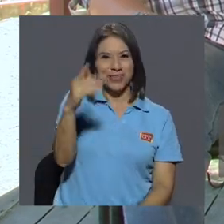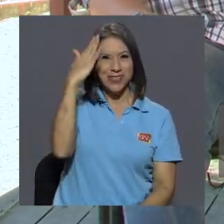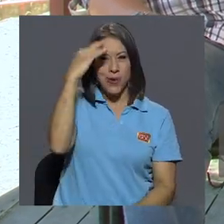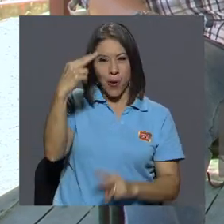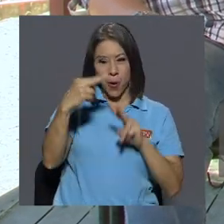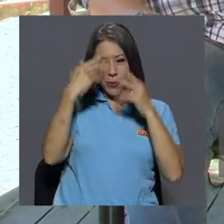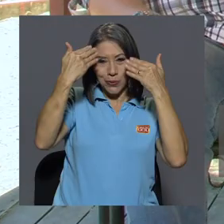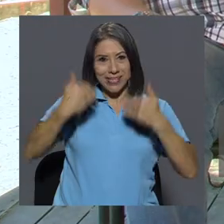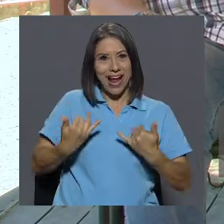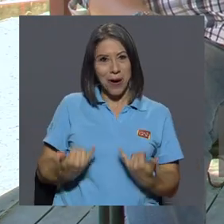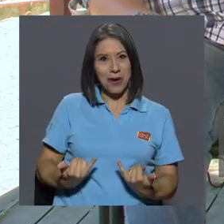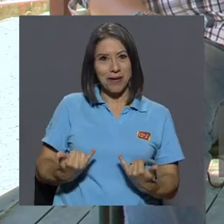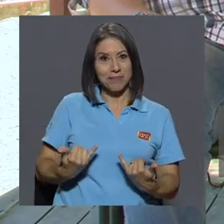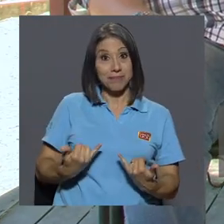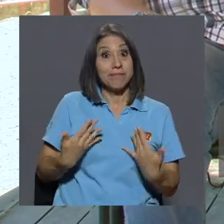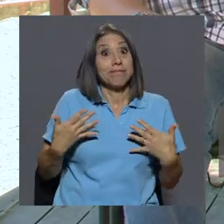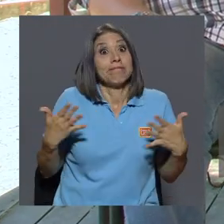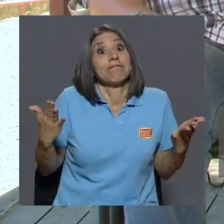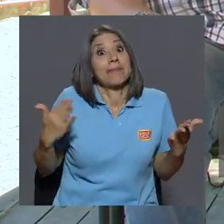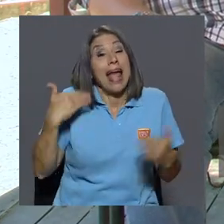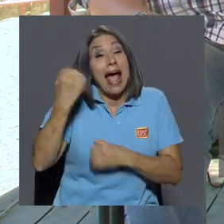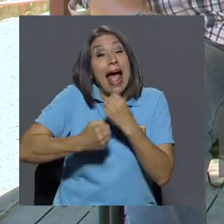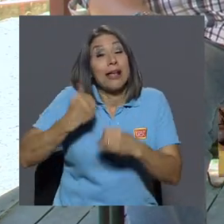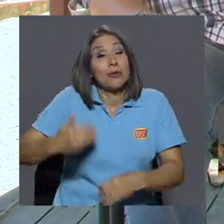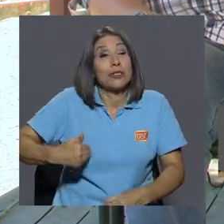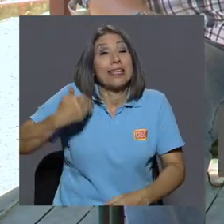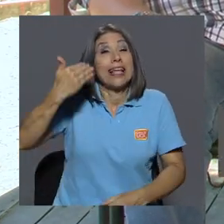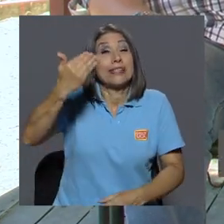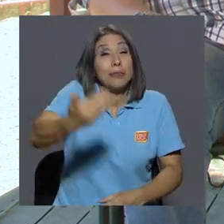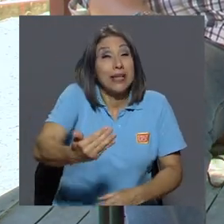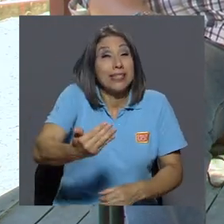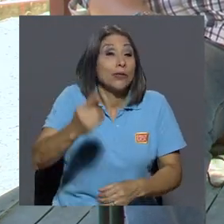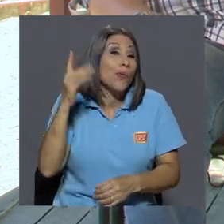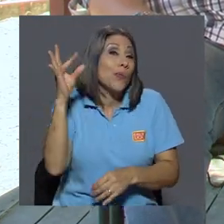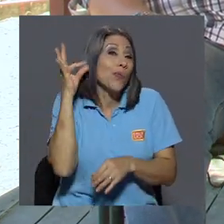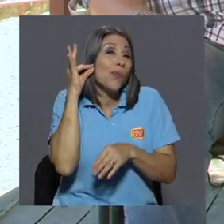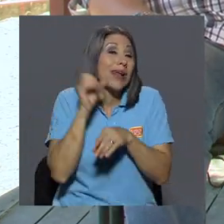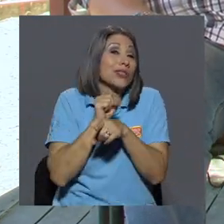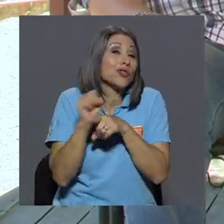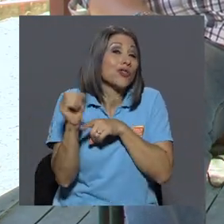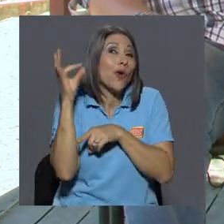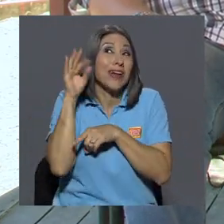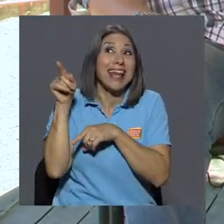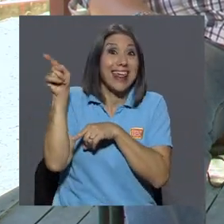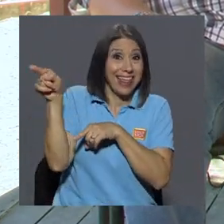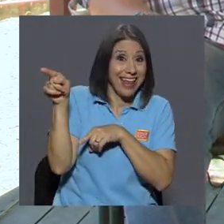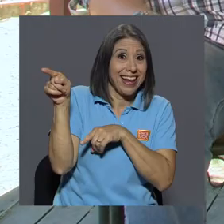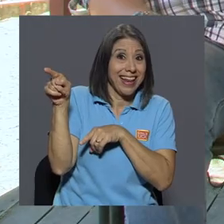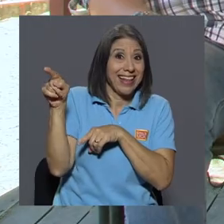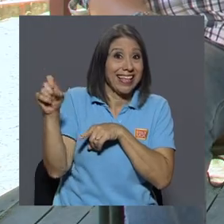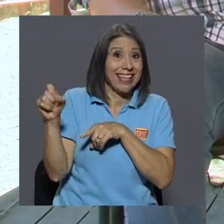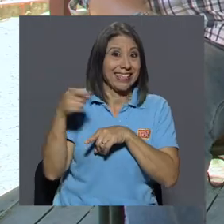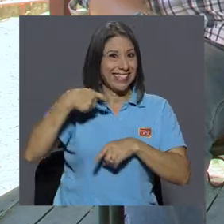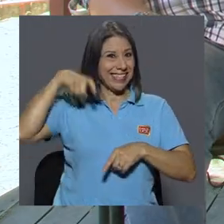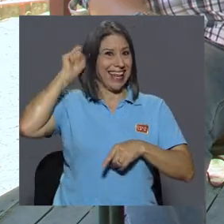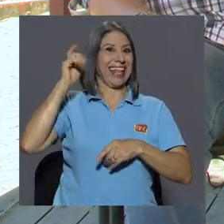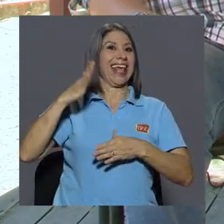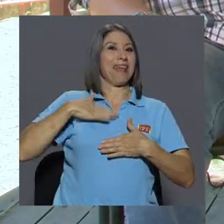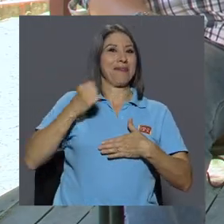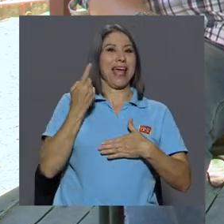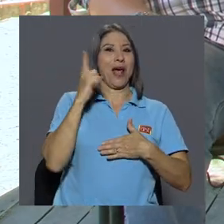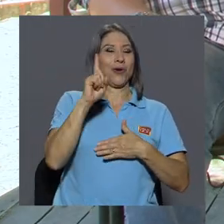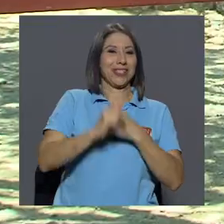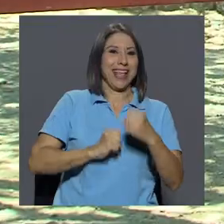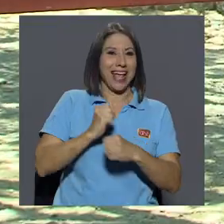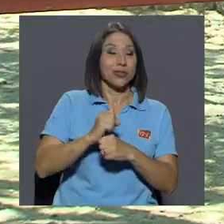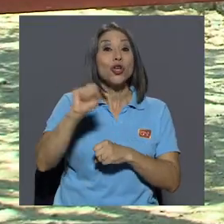Irónicamente, años después, una sobrina de él fue mi secretaria por 11 años. Ciertamente, sí. Y sobrina